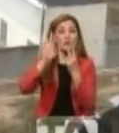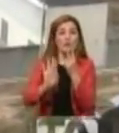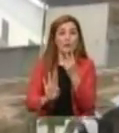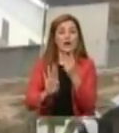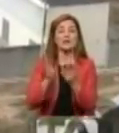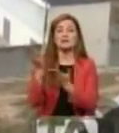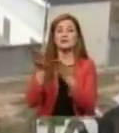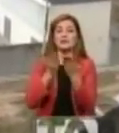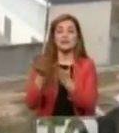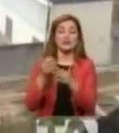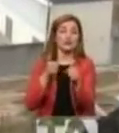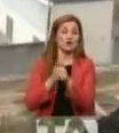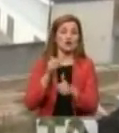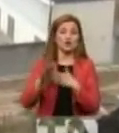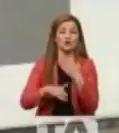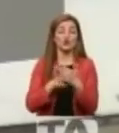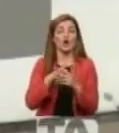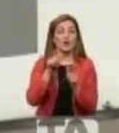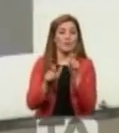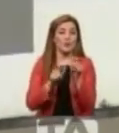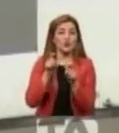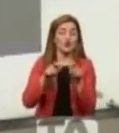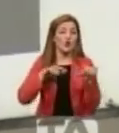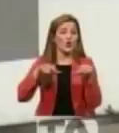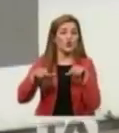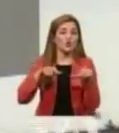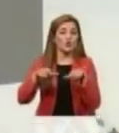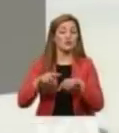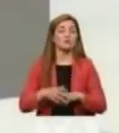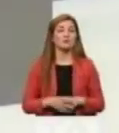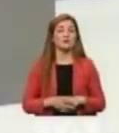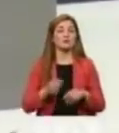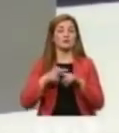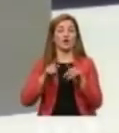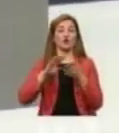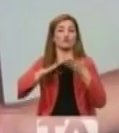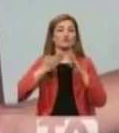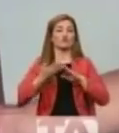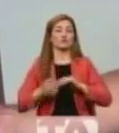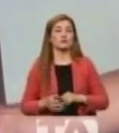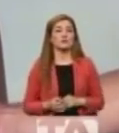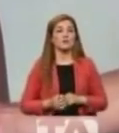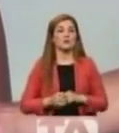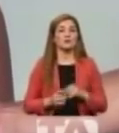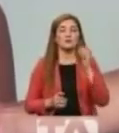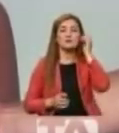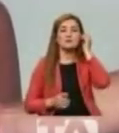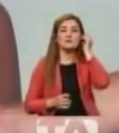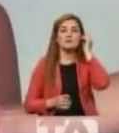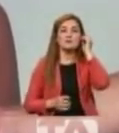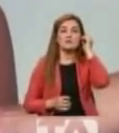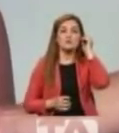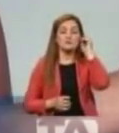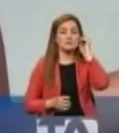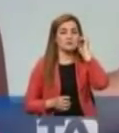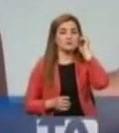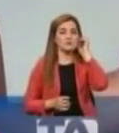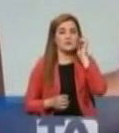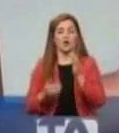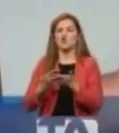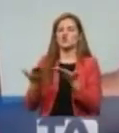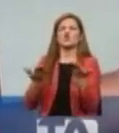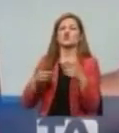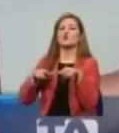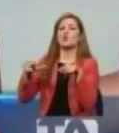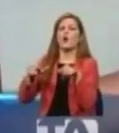los servicios médicos a los moradores de esta y varias comunidades aledañas. ¿De dónde viene? De Partidero.